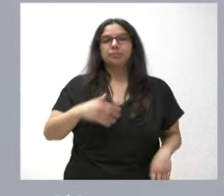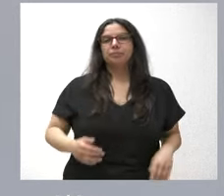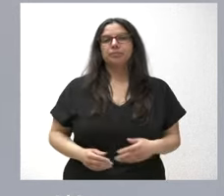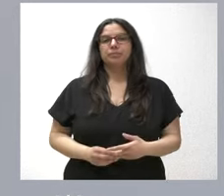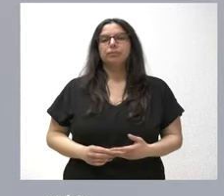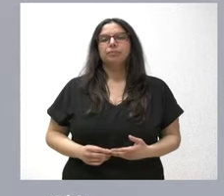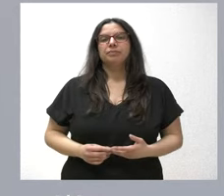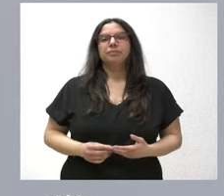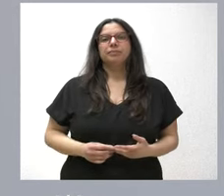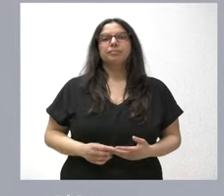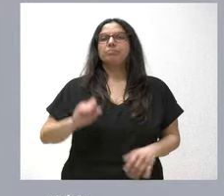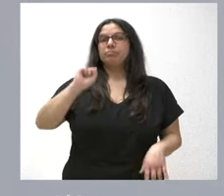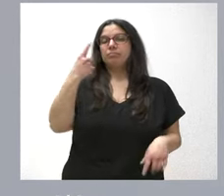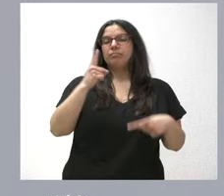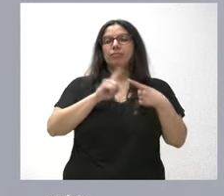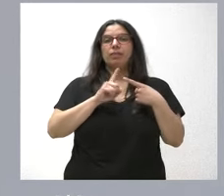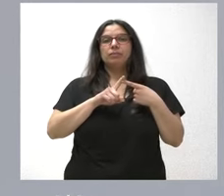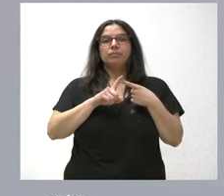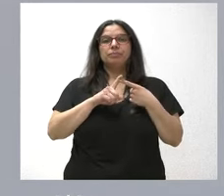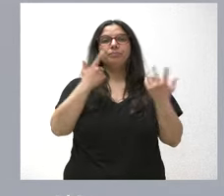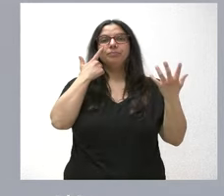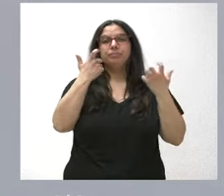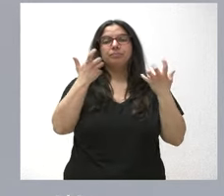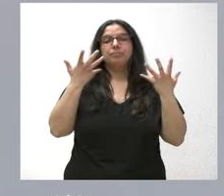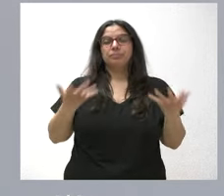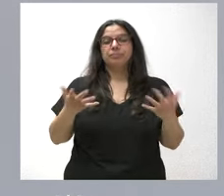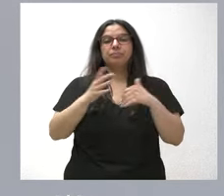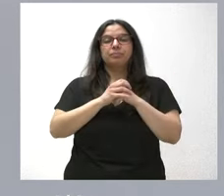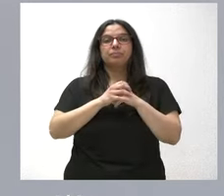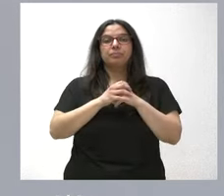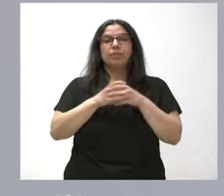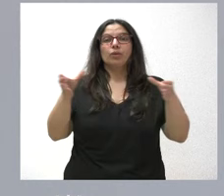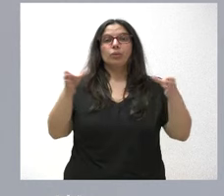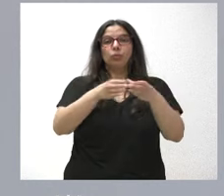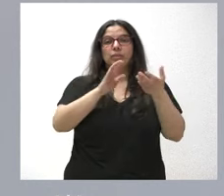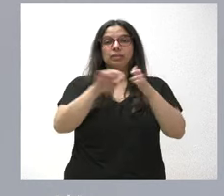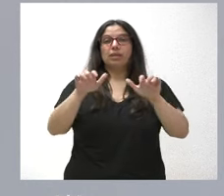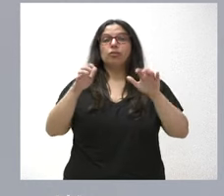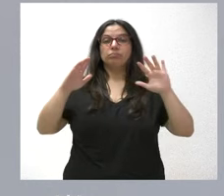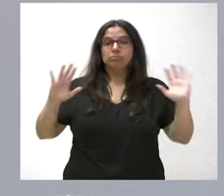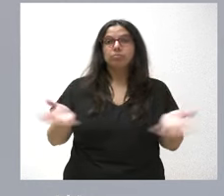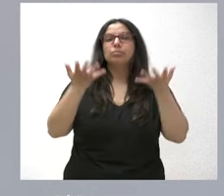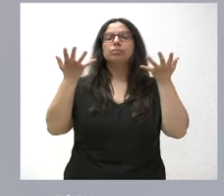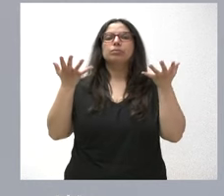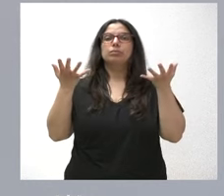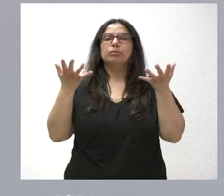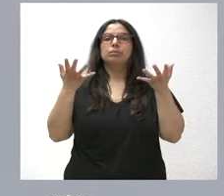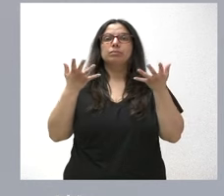En primer lugar, destacarles que la Junta impulsa la